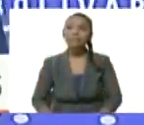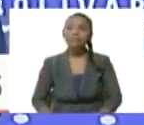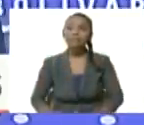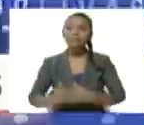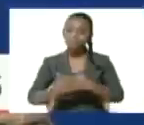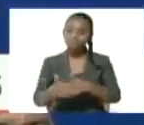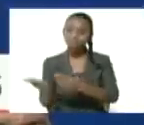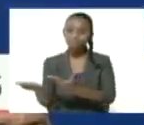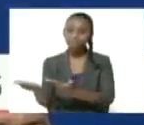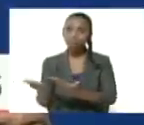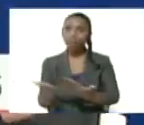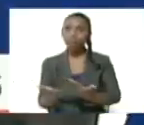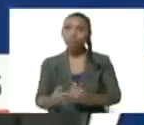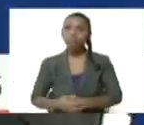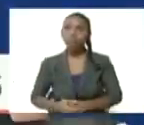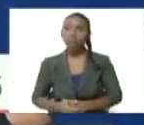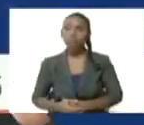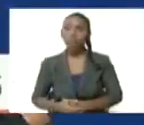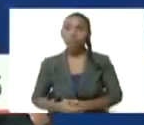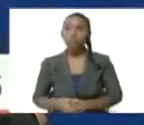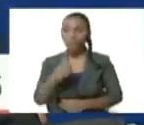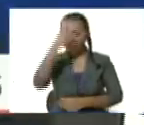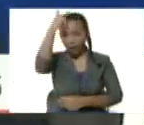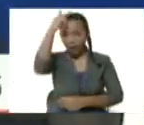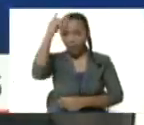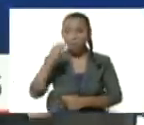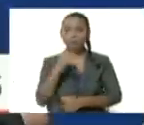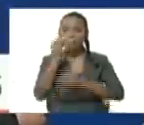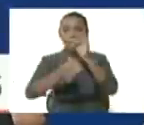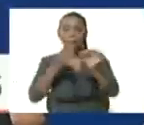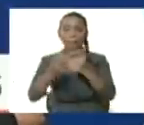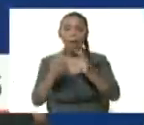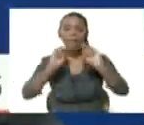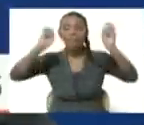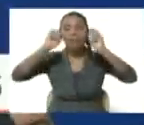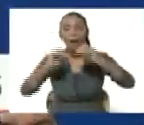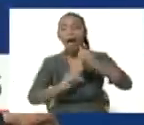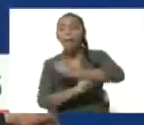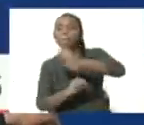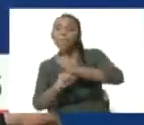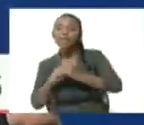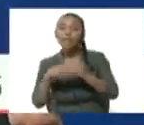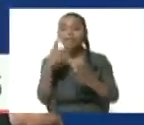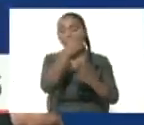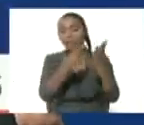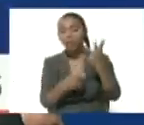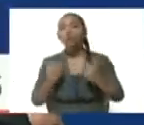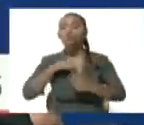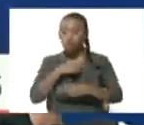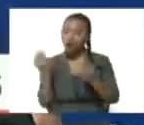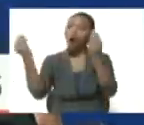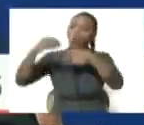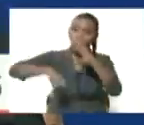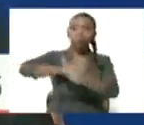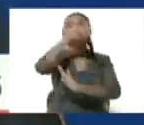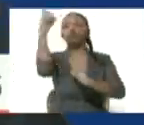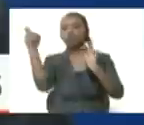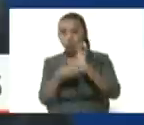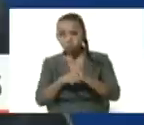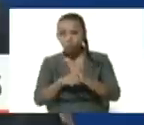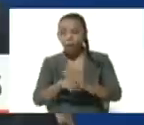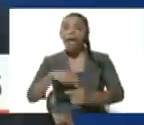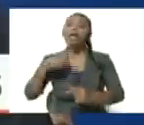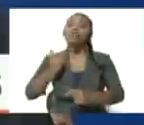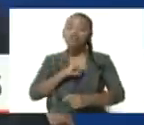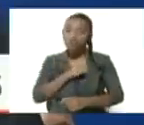Adelante, Tarek. Presidente, hay una. Primero, para responder con relación al tema de la base de datos del señor presidente, totalmente de acuerdo. Incluso le vamos a facilitar